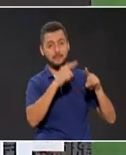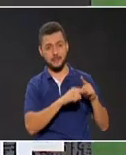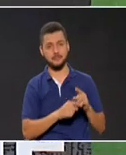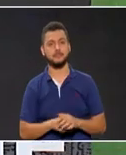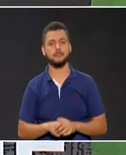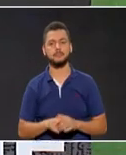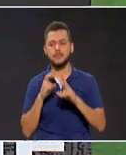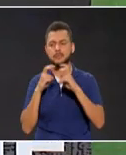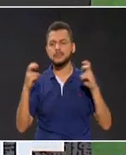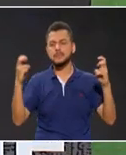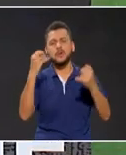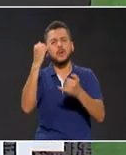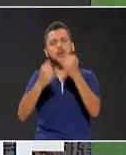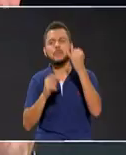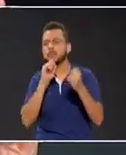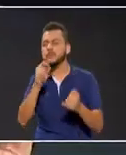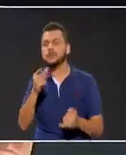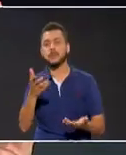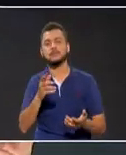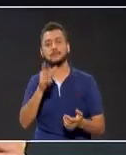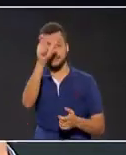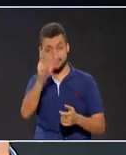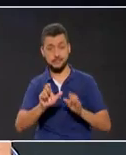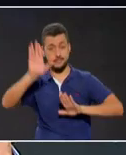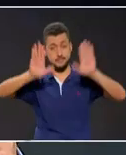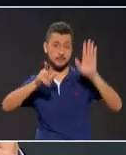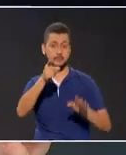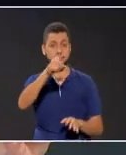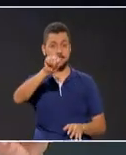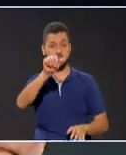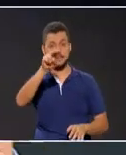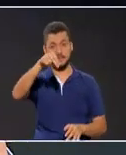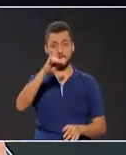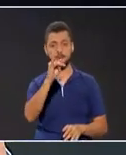el candidato Santiago Gómez. El presupuesto participativo es un proyecto